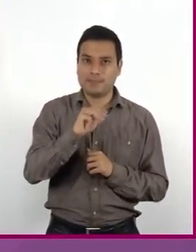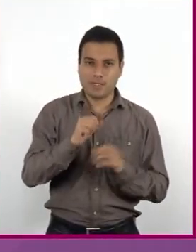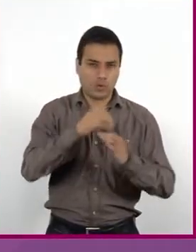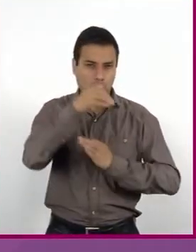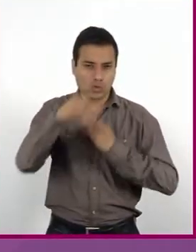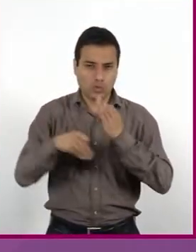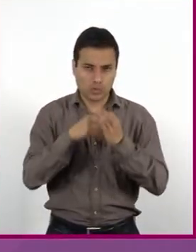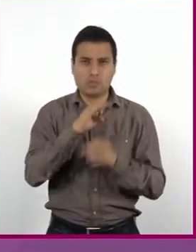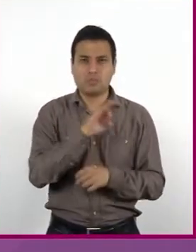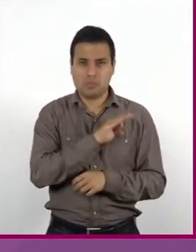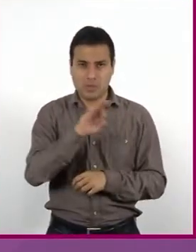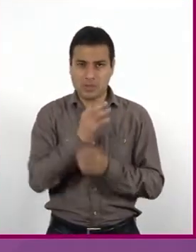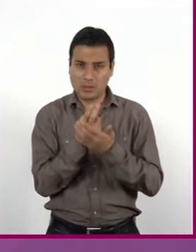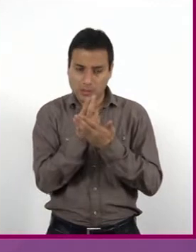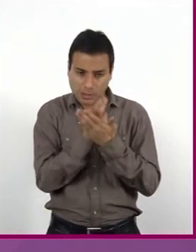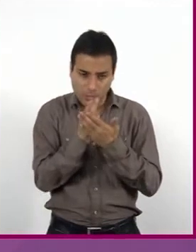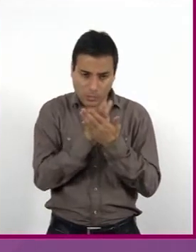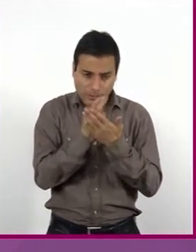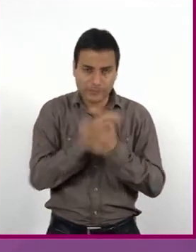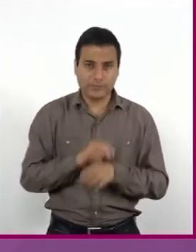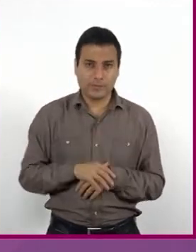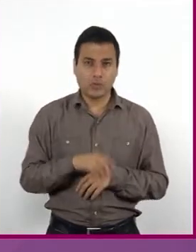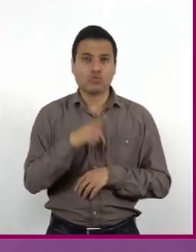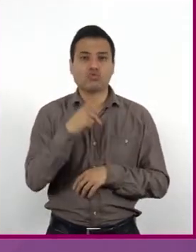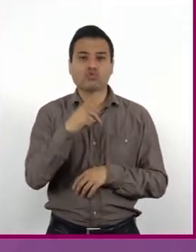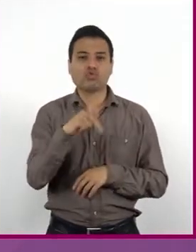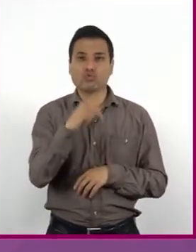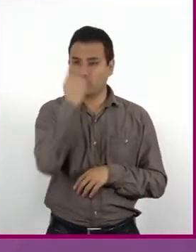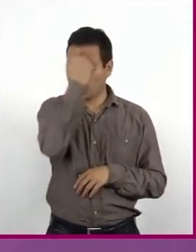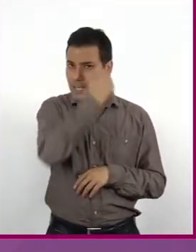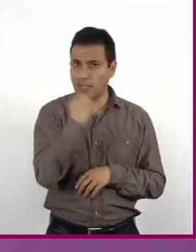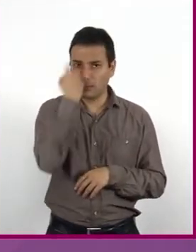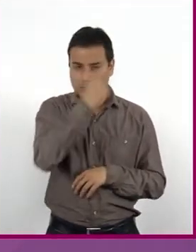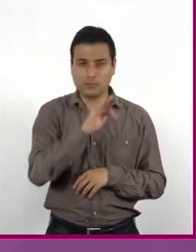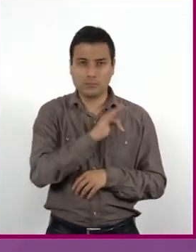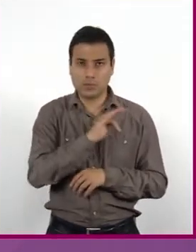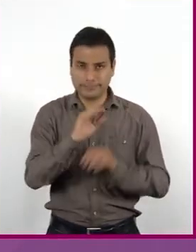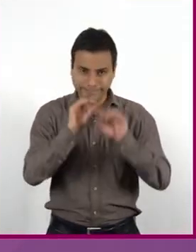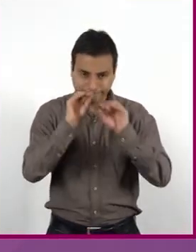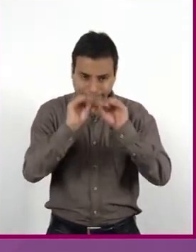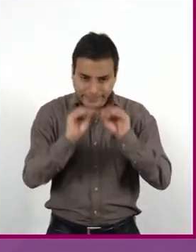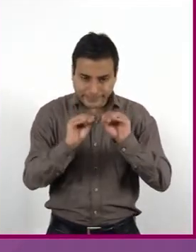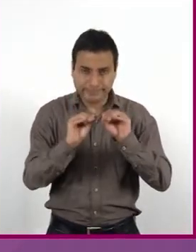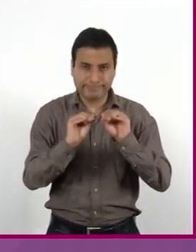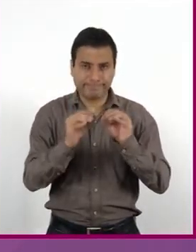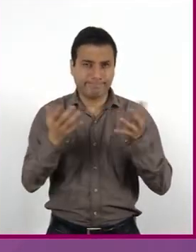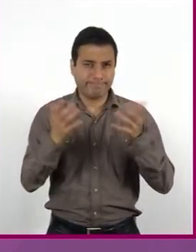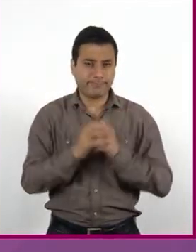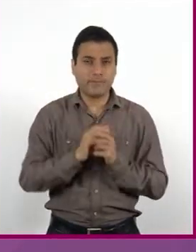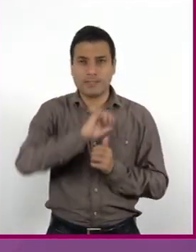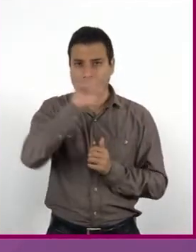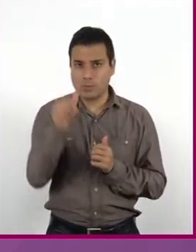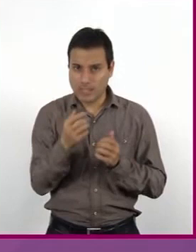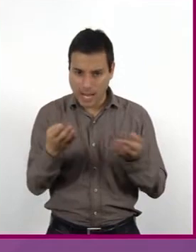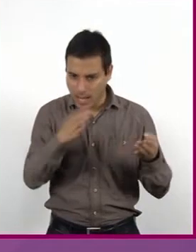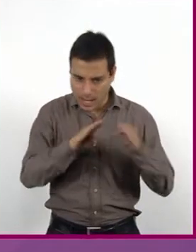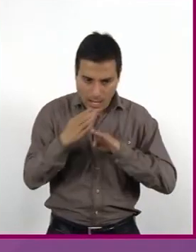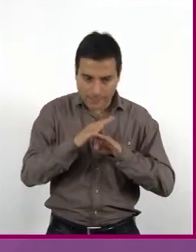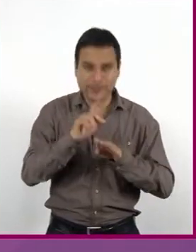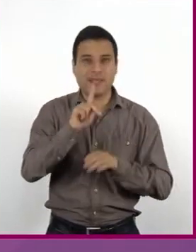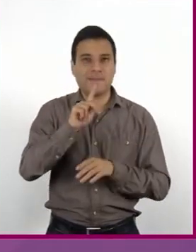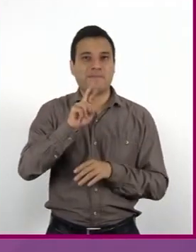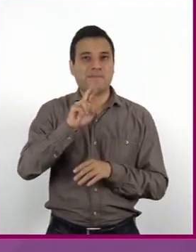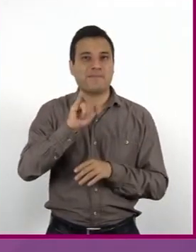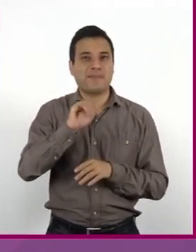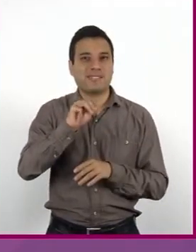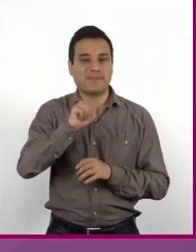desarrollables, es decir, sus caras pueden ubicarse en un plano y mediante pliegues se puede construir el prisma.